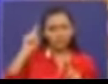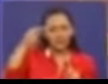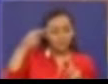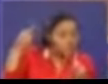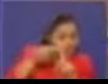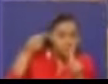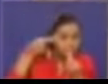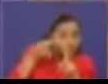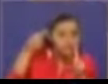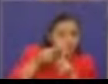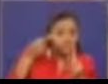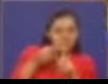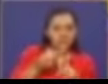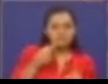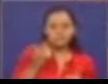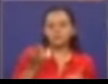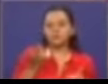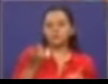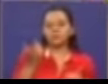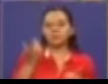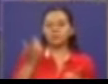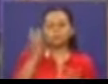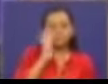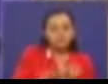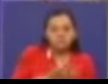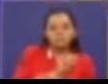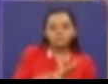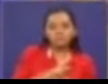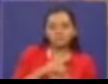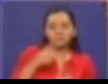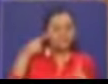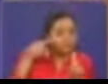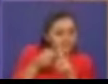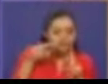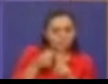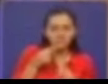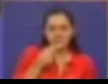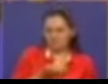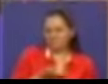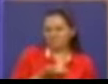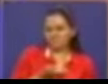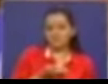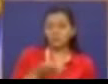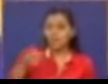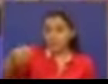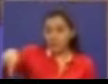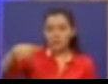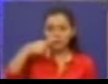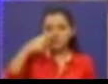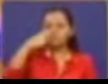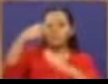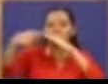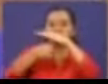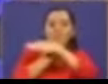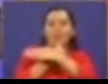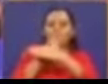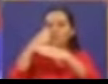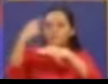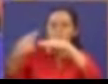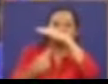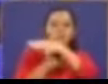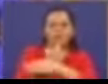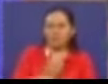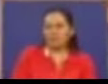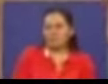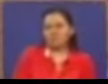De que se nos quieren desestabilizar. Los paranoicos han sido ellos, ¿no? Ahora se sienten espiados, ese es el tema, ¿no? Senaí está espiando a todo